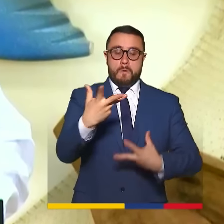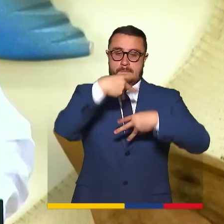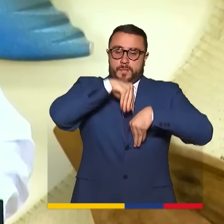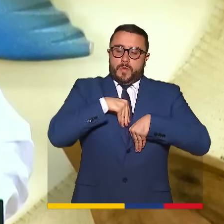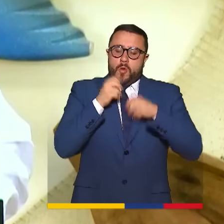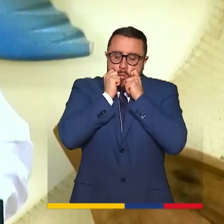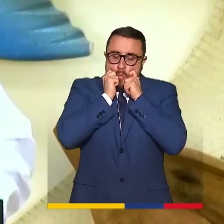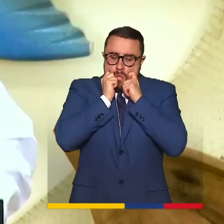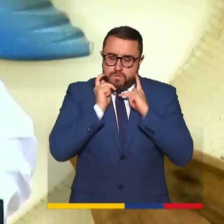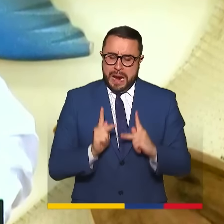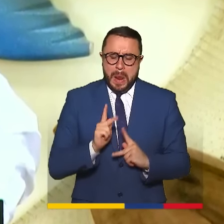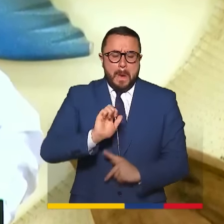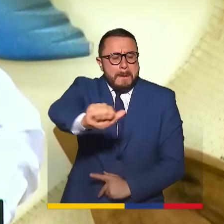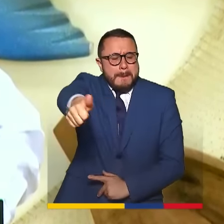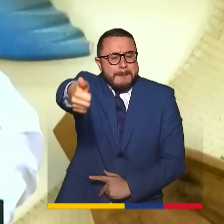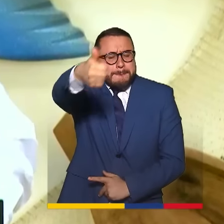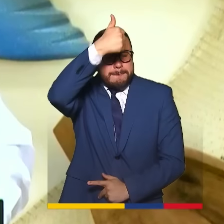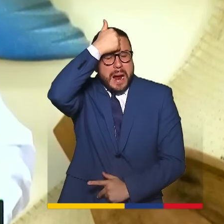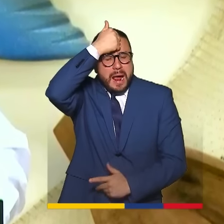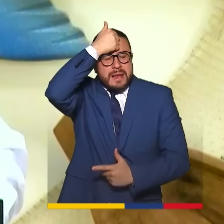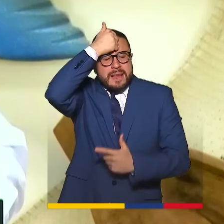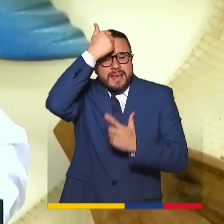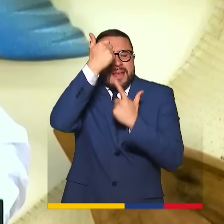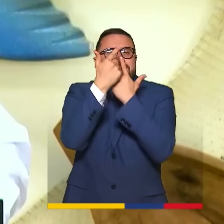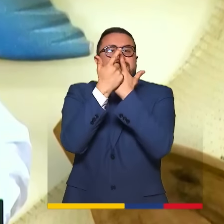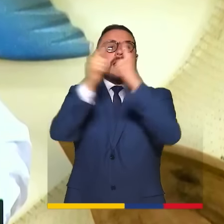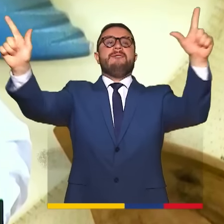ser libre, espíritu libre.